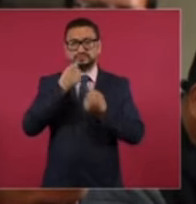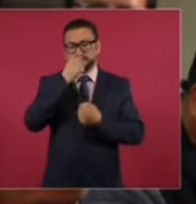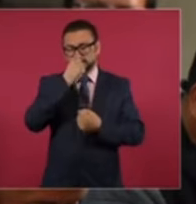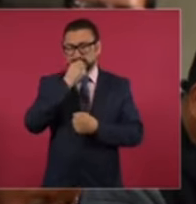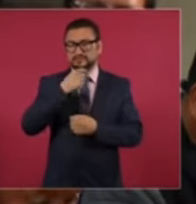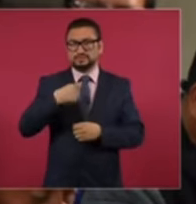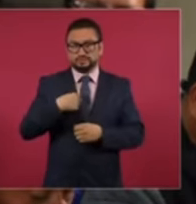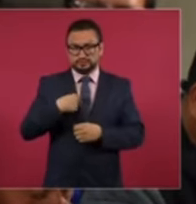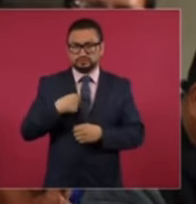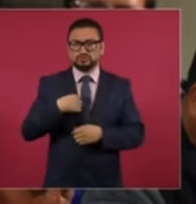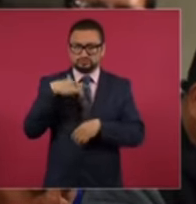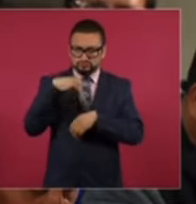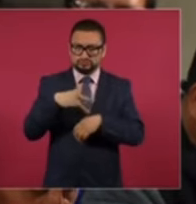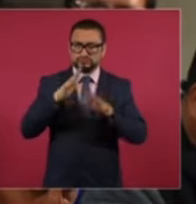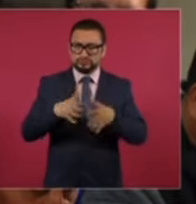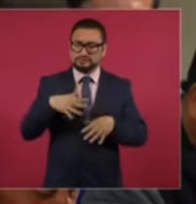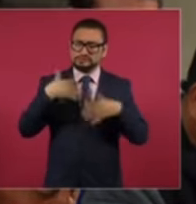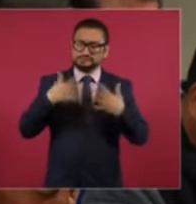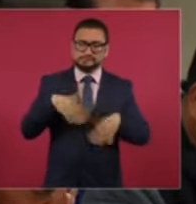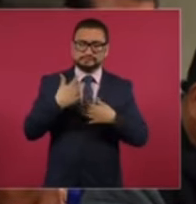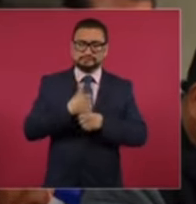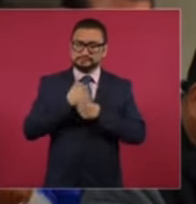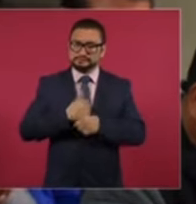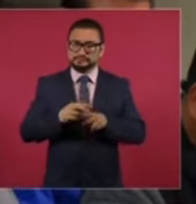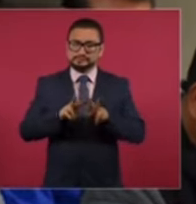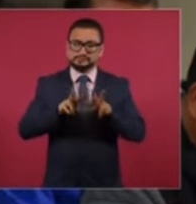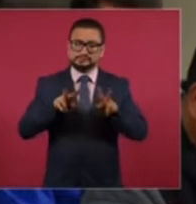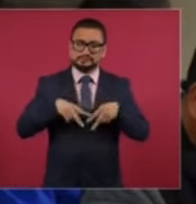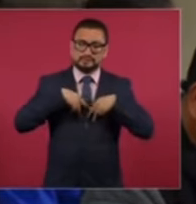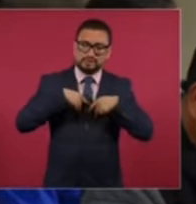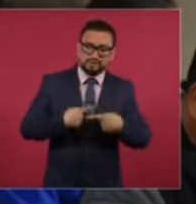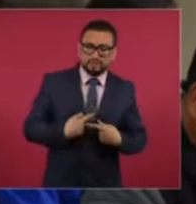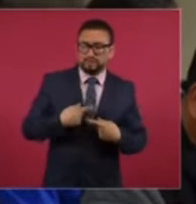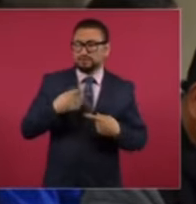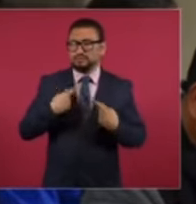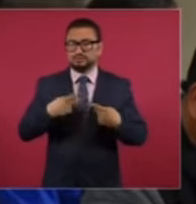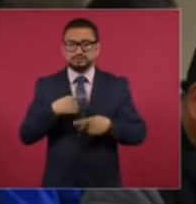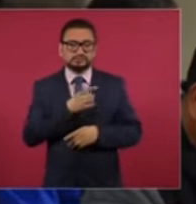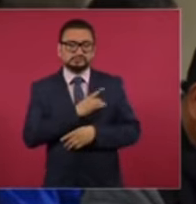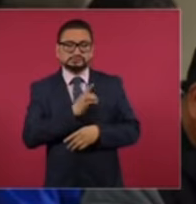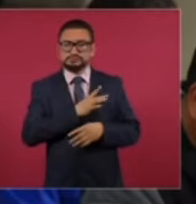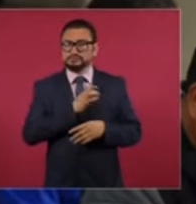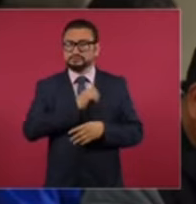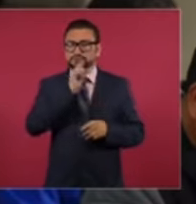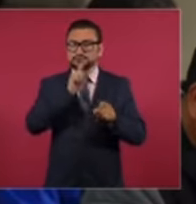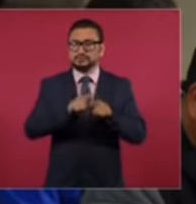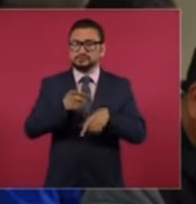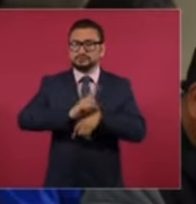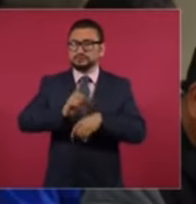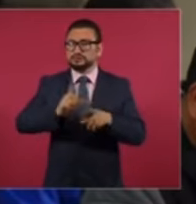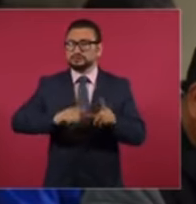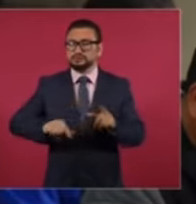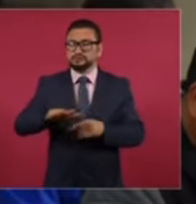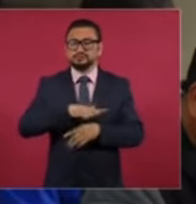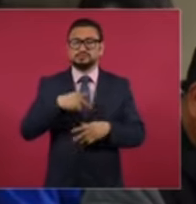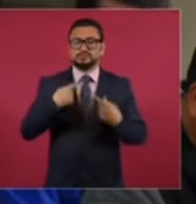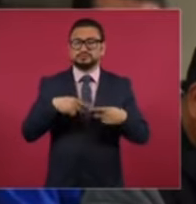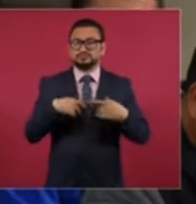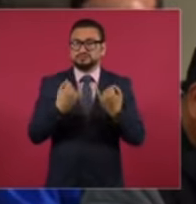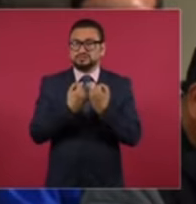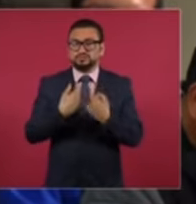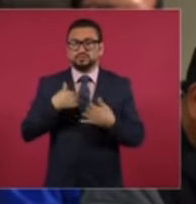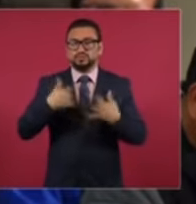experimentar en carne propia la vulnerabilidad y el miedo que muchas personas en nuestro país enfrentan diariamente. Estoy convencida de